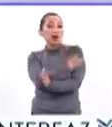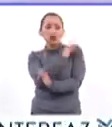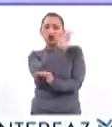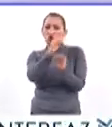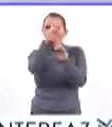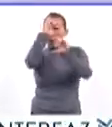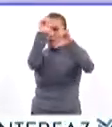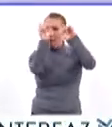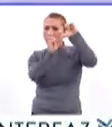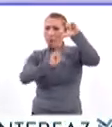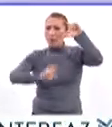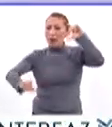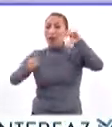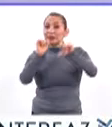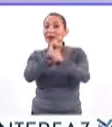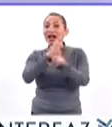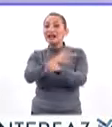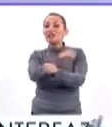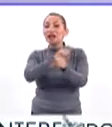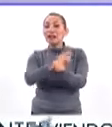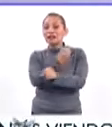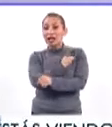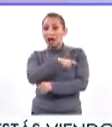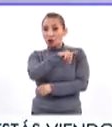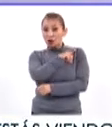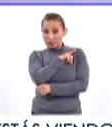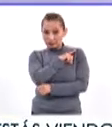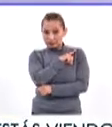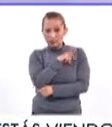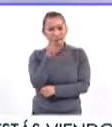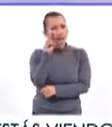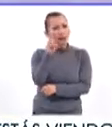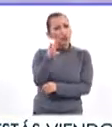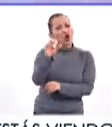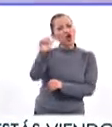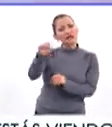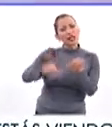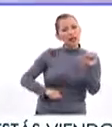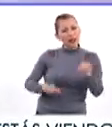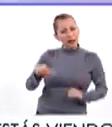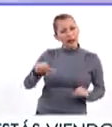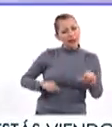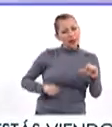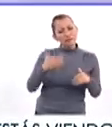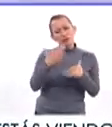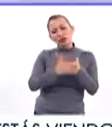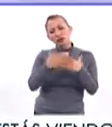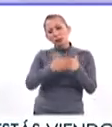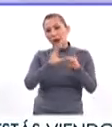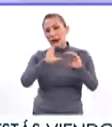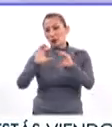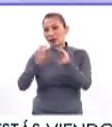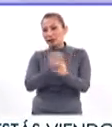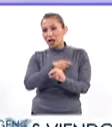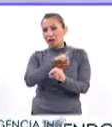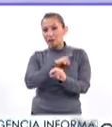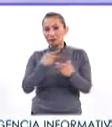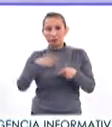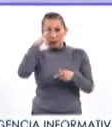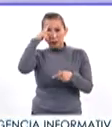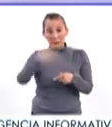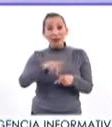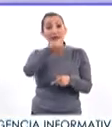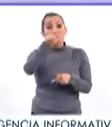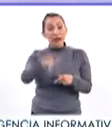en todo el país en la Semana Nacional de Salud. Veamos qué otras acciones se llevarán a cabo para cuidar la salud de los mexicanos.